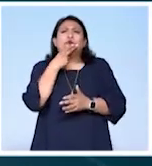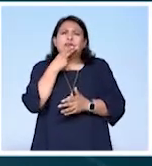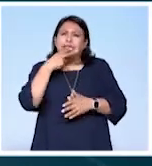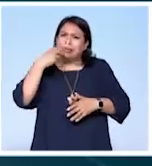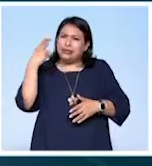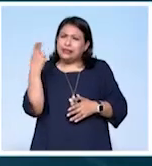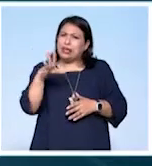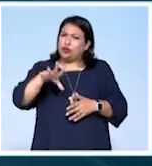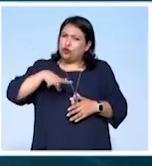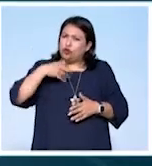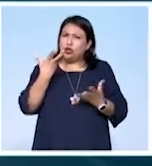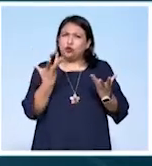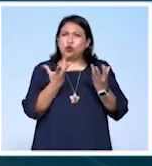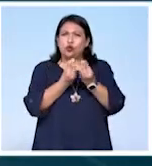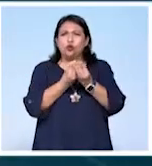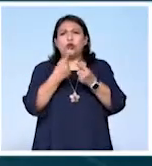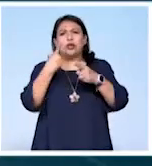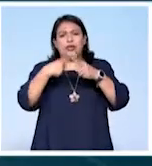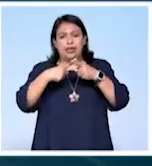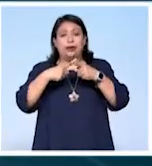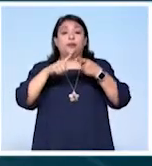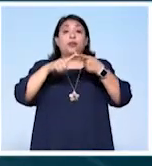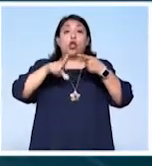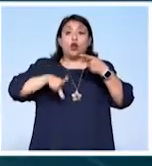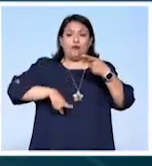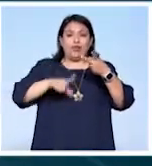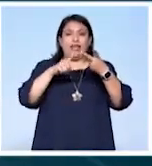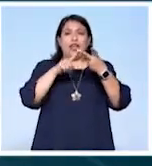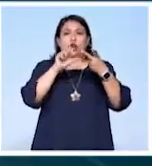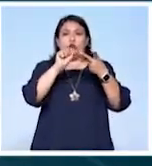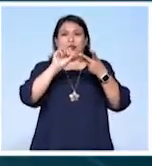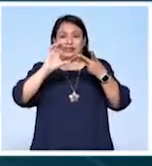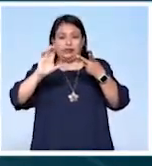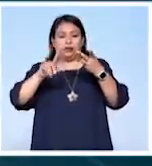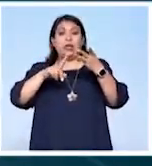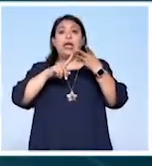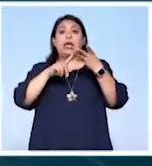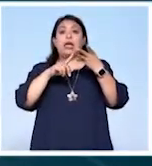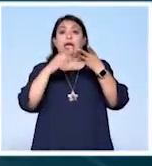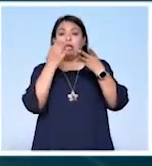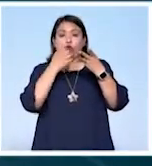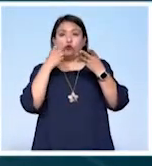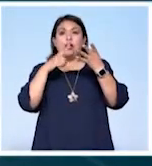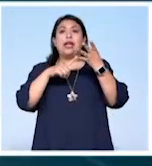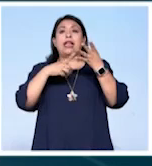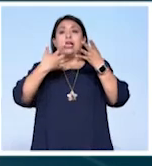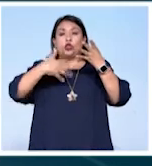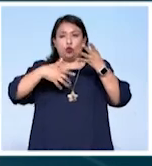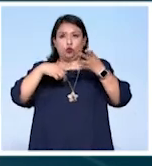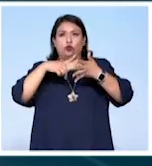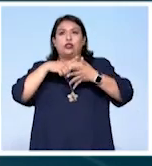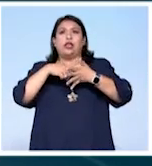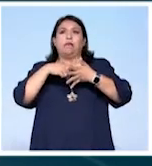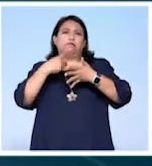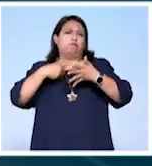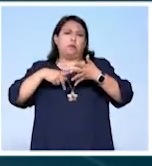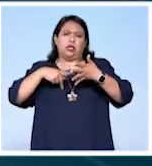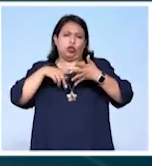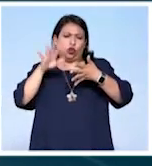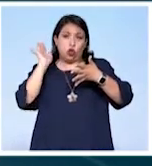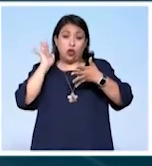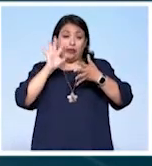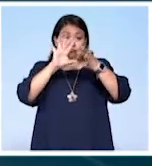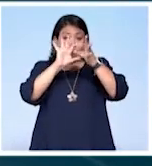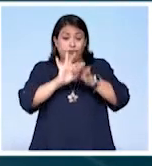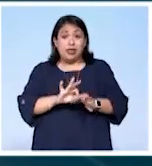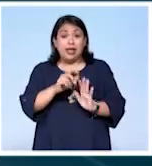requiere de un esfuerzo conjunto entre el gobierno, la sociedad civil, la academia, el sector industrial y la ciudadanía, y que